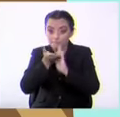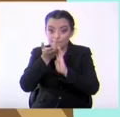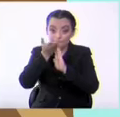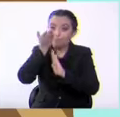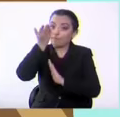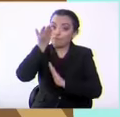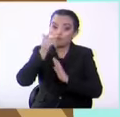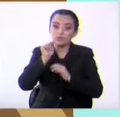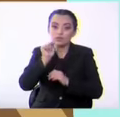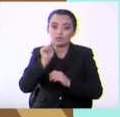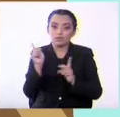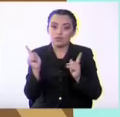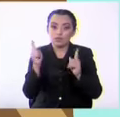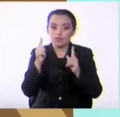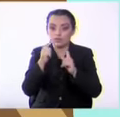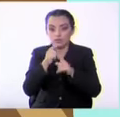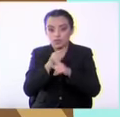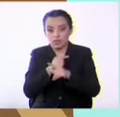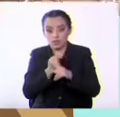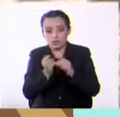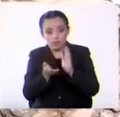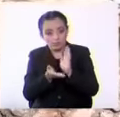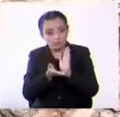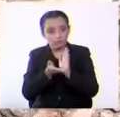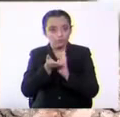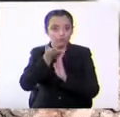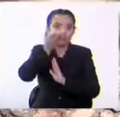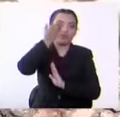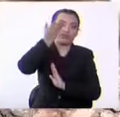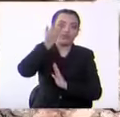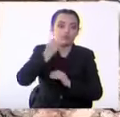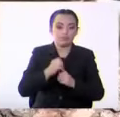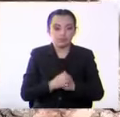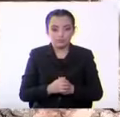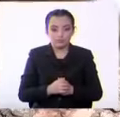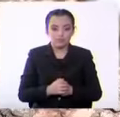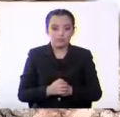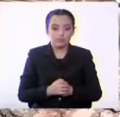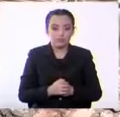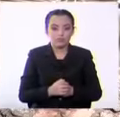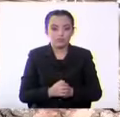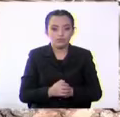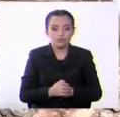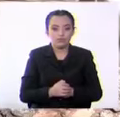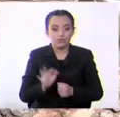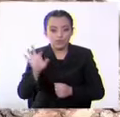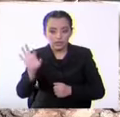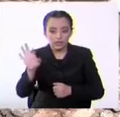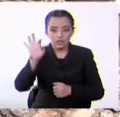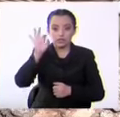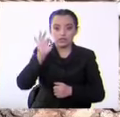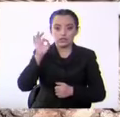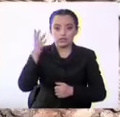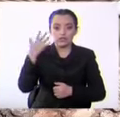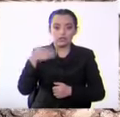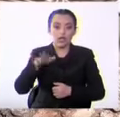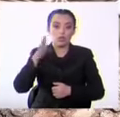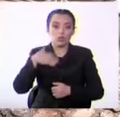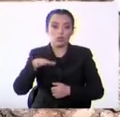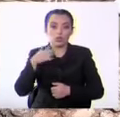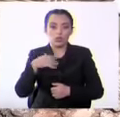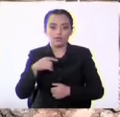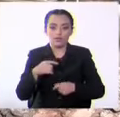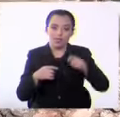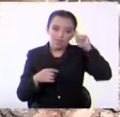es un cambio evolutivo. Recuerda, no debes confundir selección natural con teoría de la evolución. La